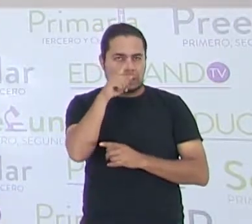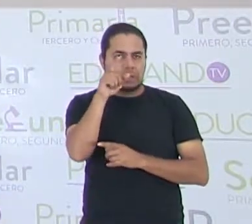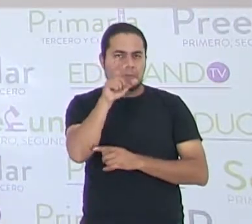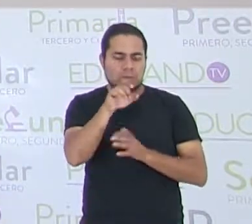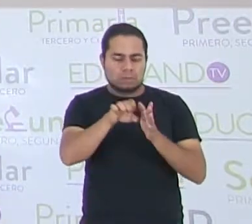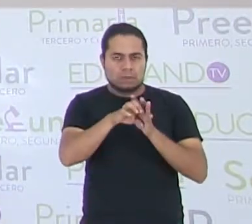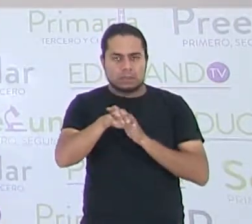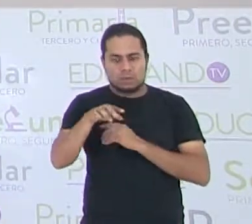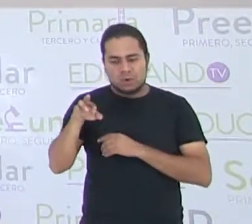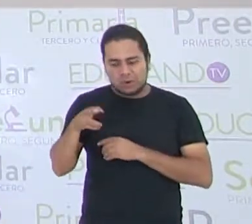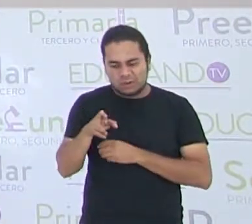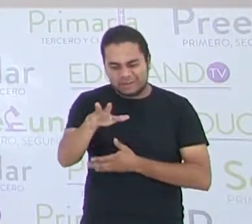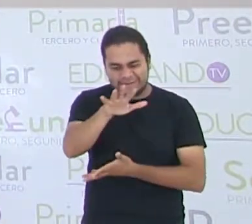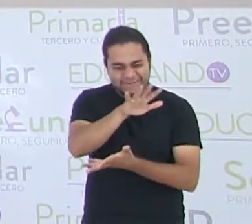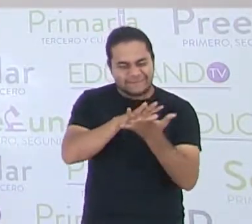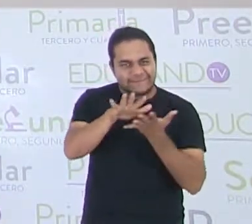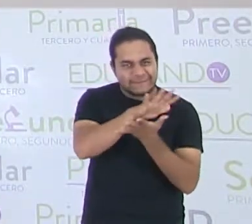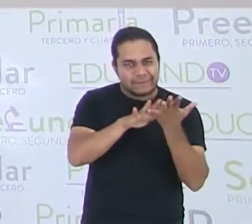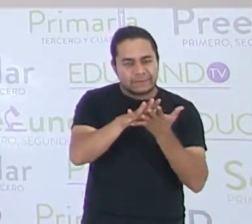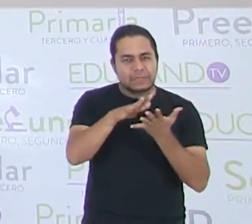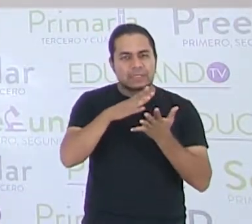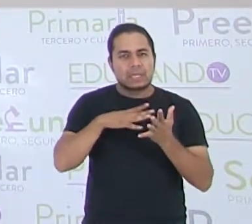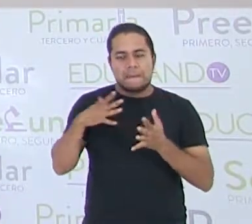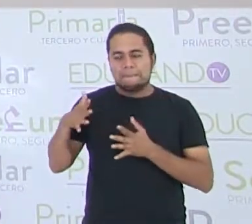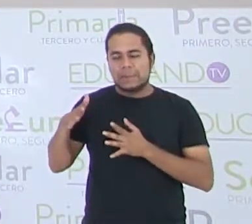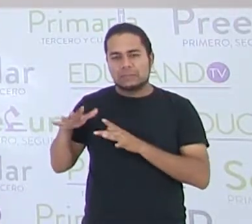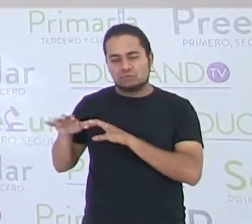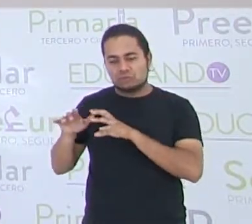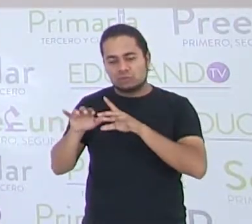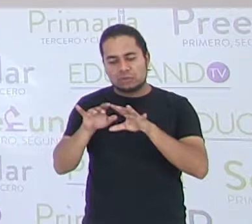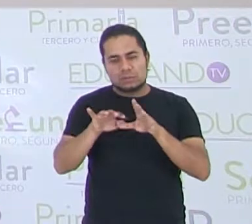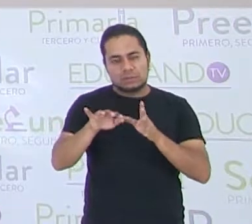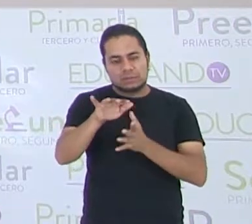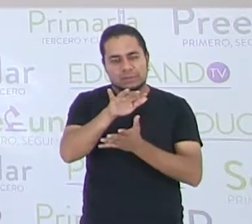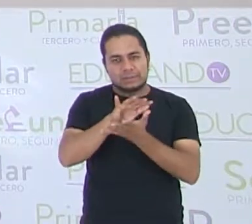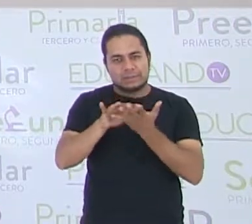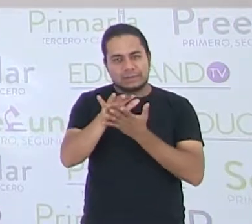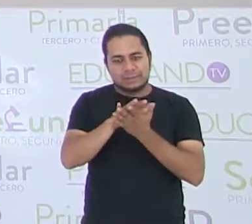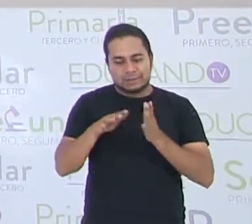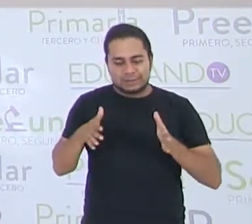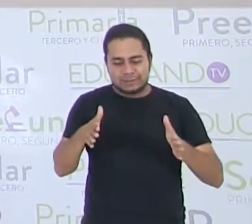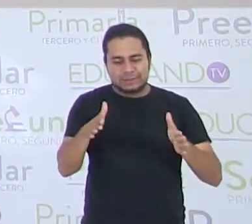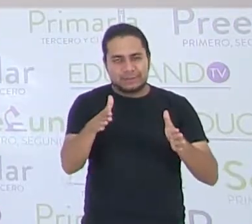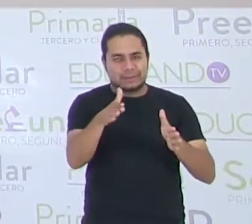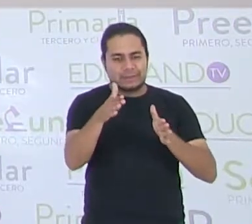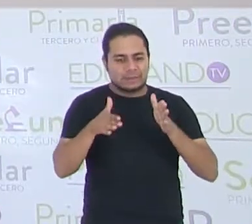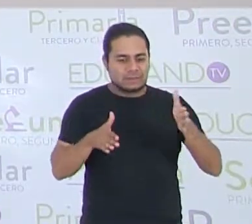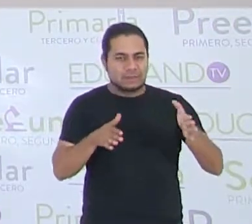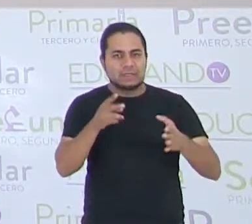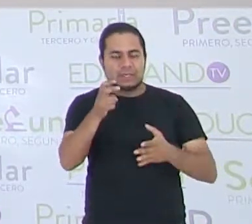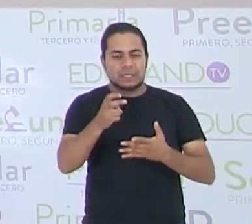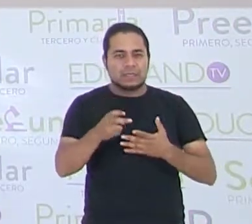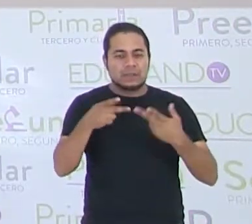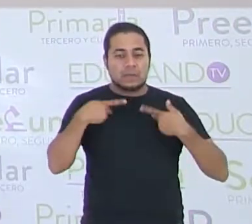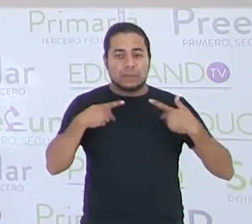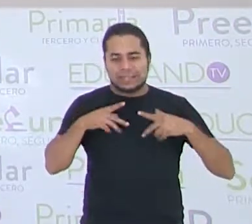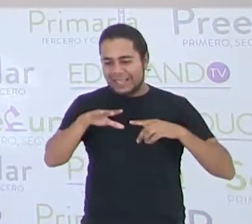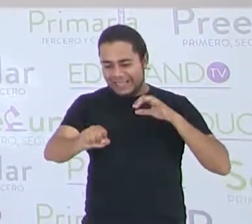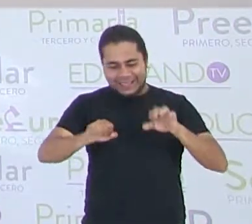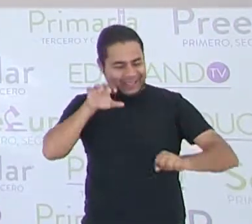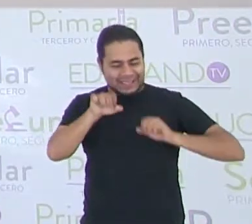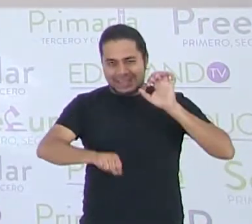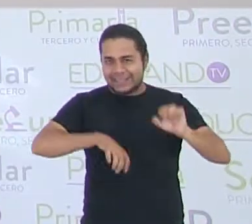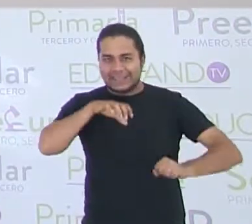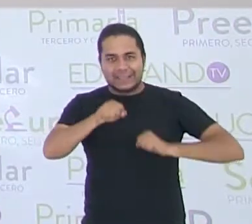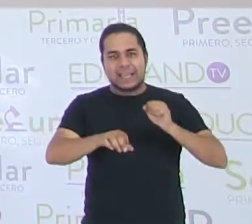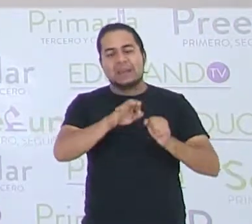está revuelto, bajan muchos peces, andan muchos peces en la orilla, y eso es ganancia para los pescadores,